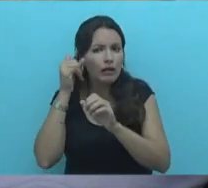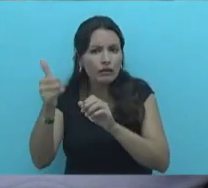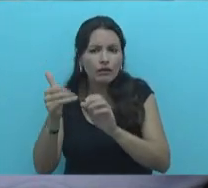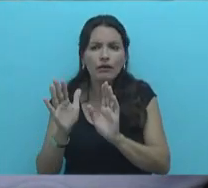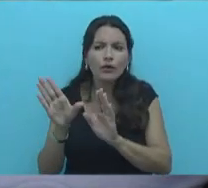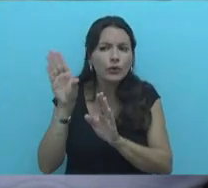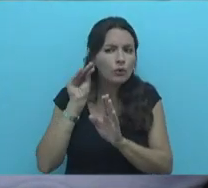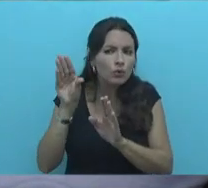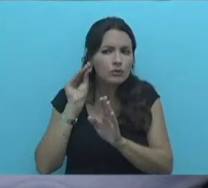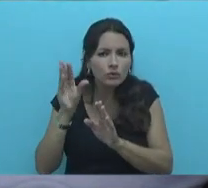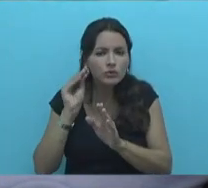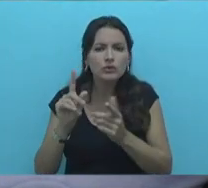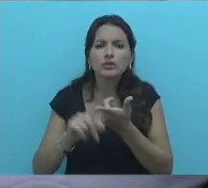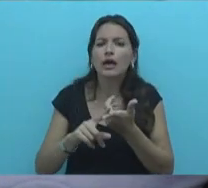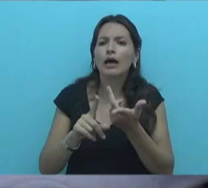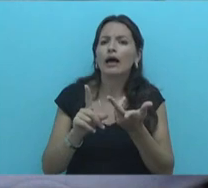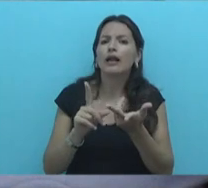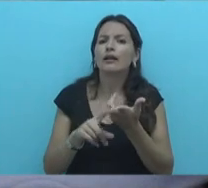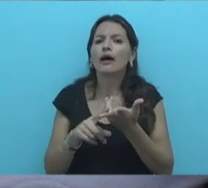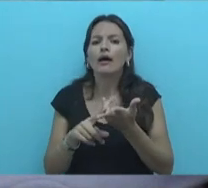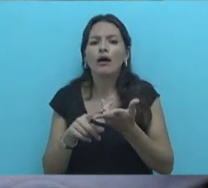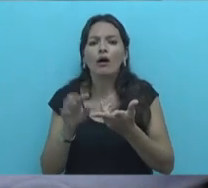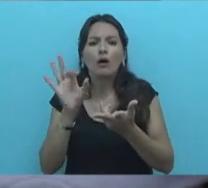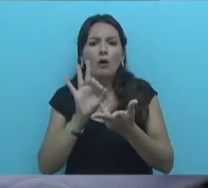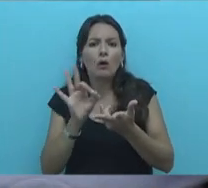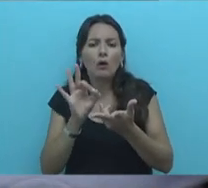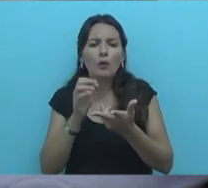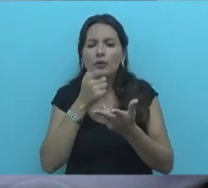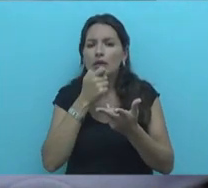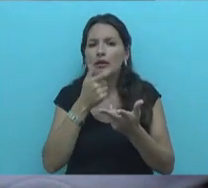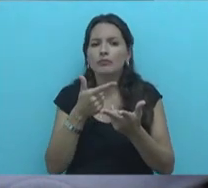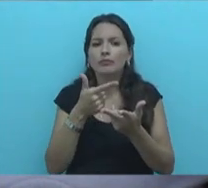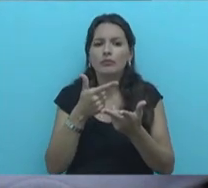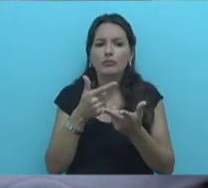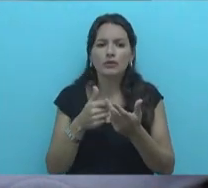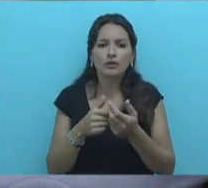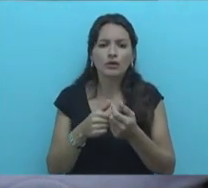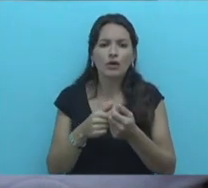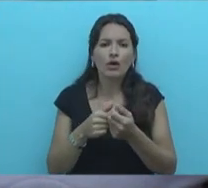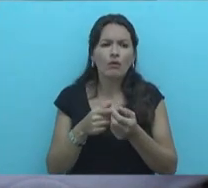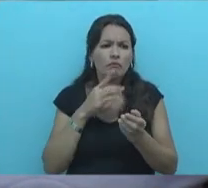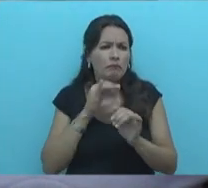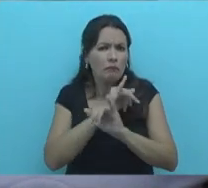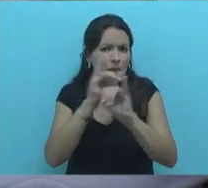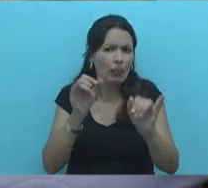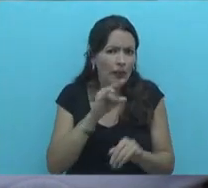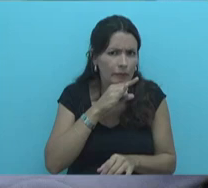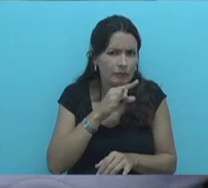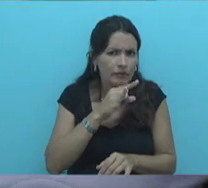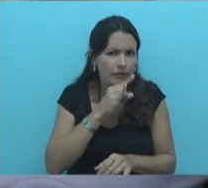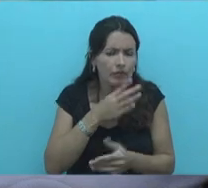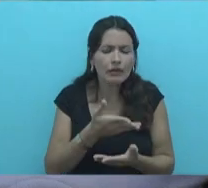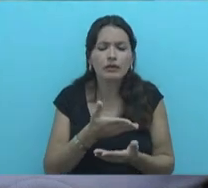mecanismos como fábrica o usinas de fake news y